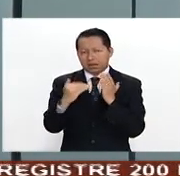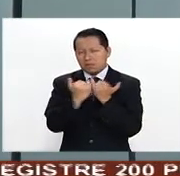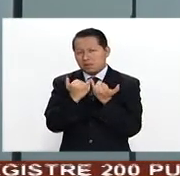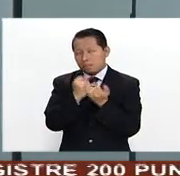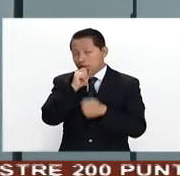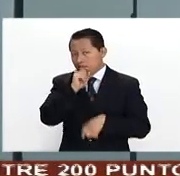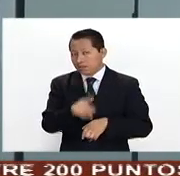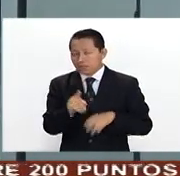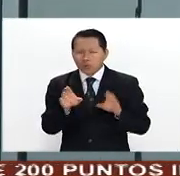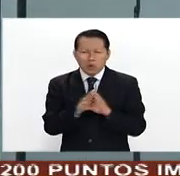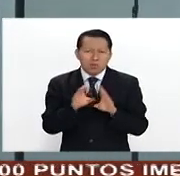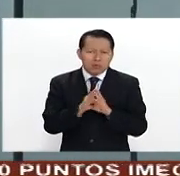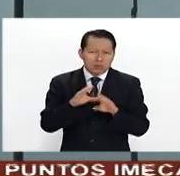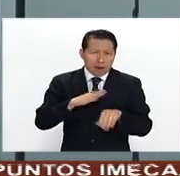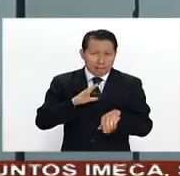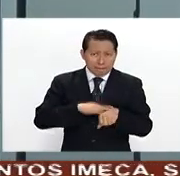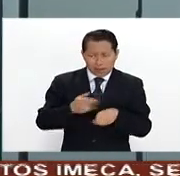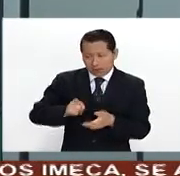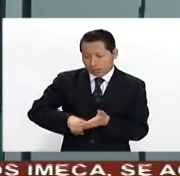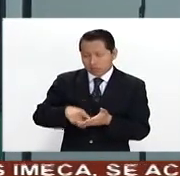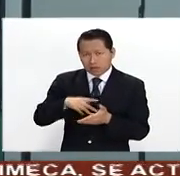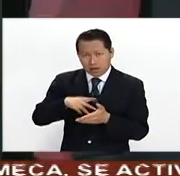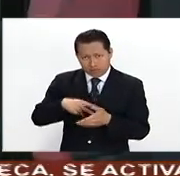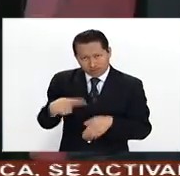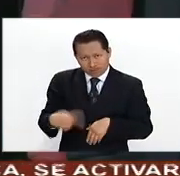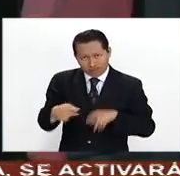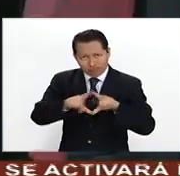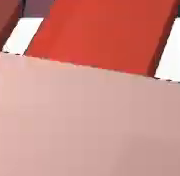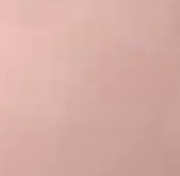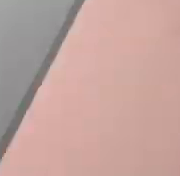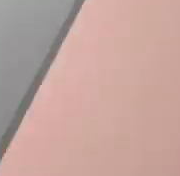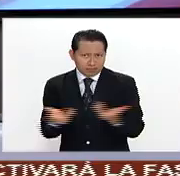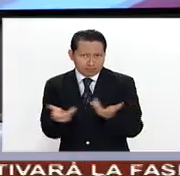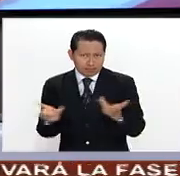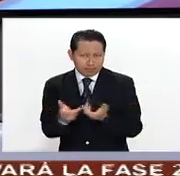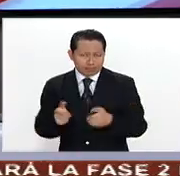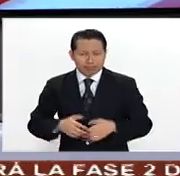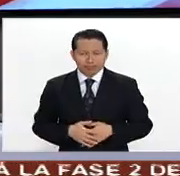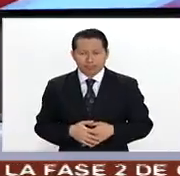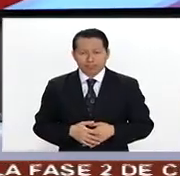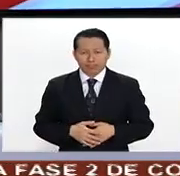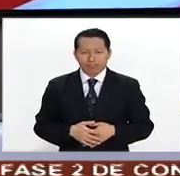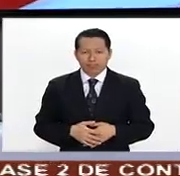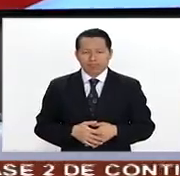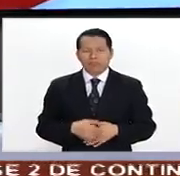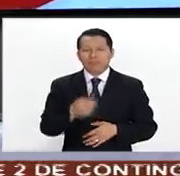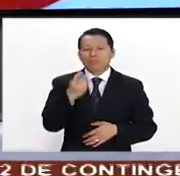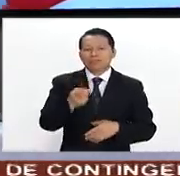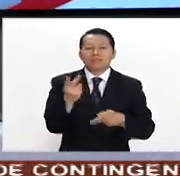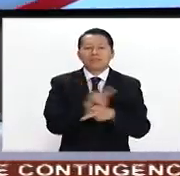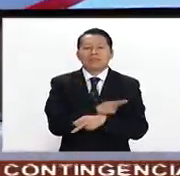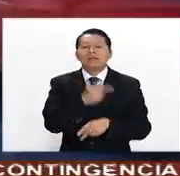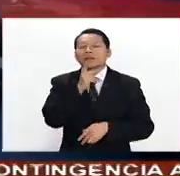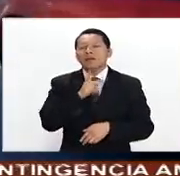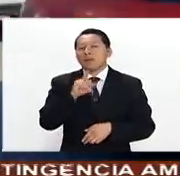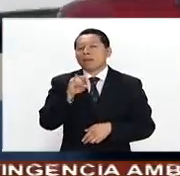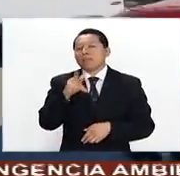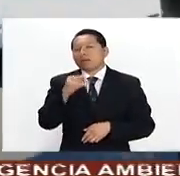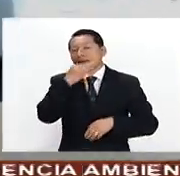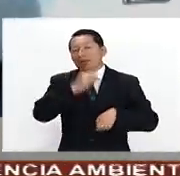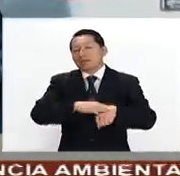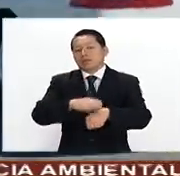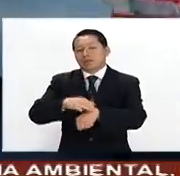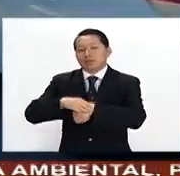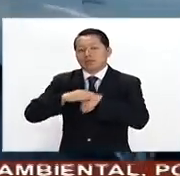medida que se incremente la producción en las refinerías nacionales. A este respecto, Petróleos Mexicanos pidió a